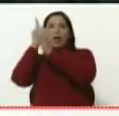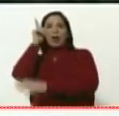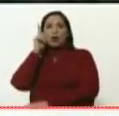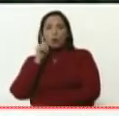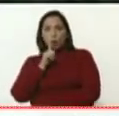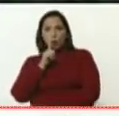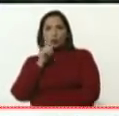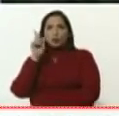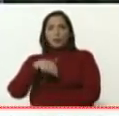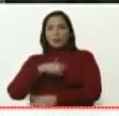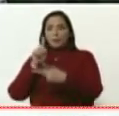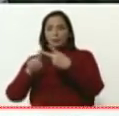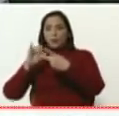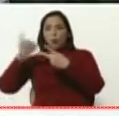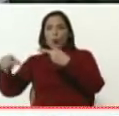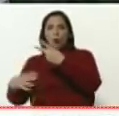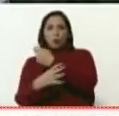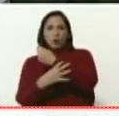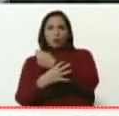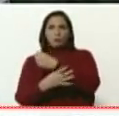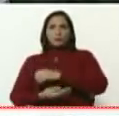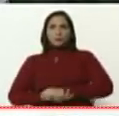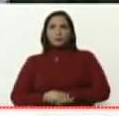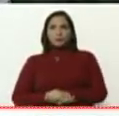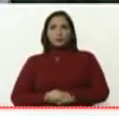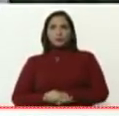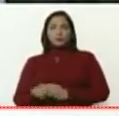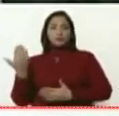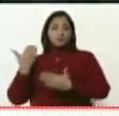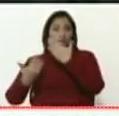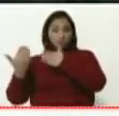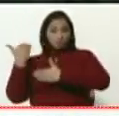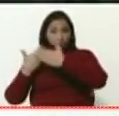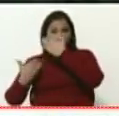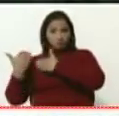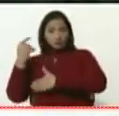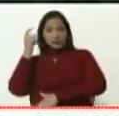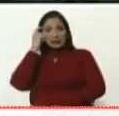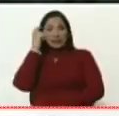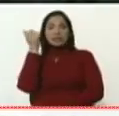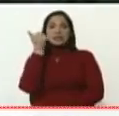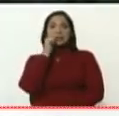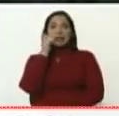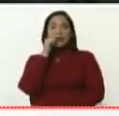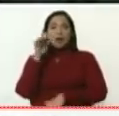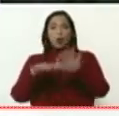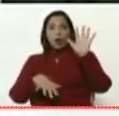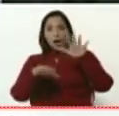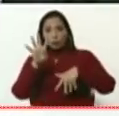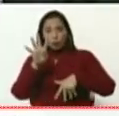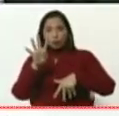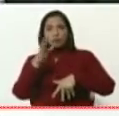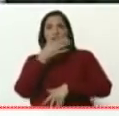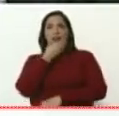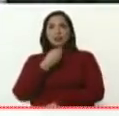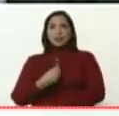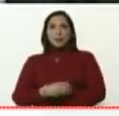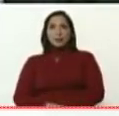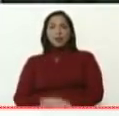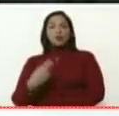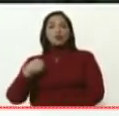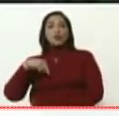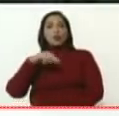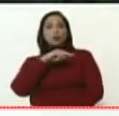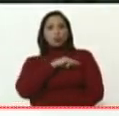y Juan Guaidó. El pasado día sábado 14 de diciembre,